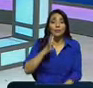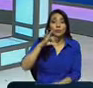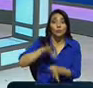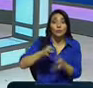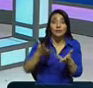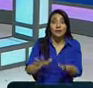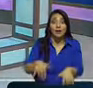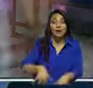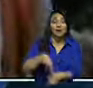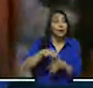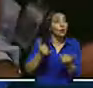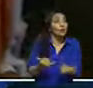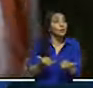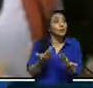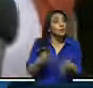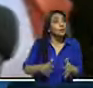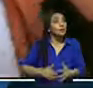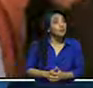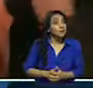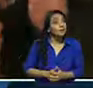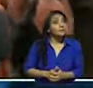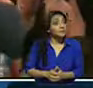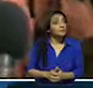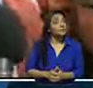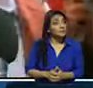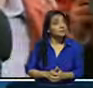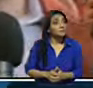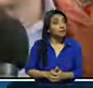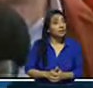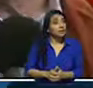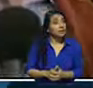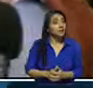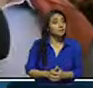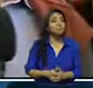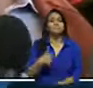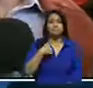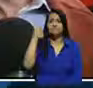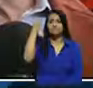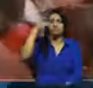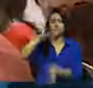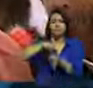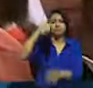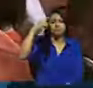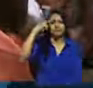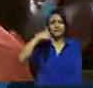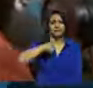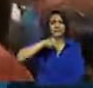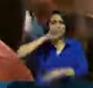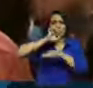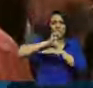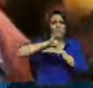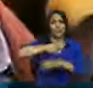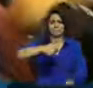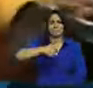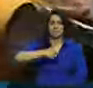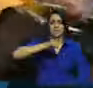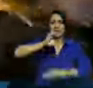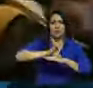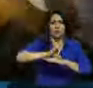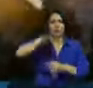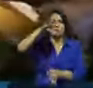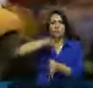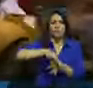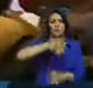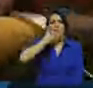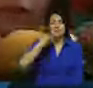en estas elecciones y nos vamos con Andrea Orbe desde Conoco. Al voto, pensando en mi país, votando por el